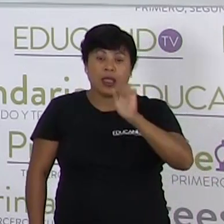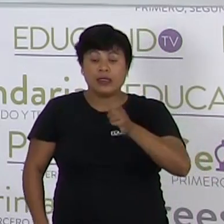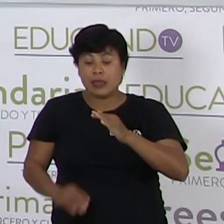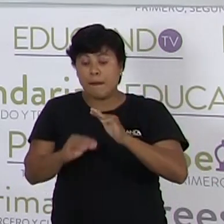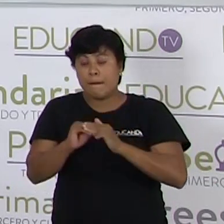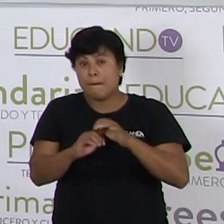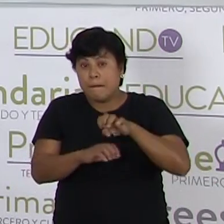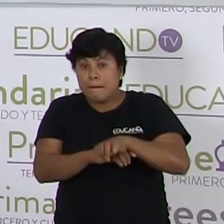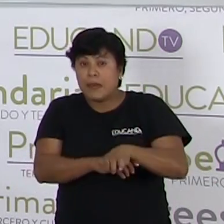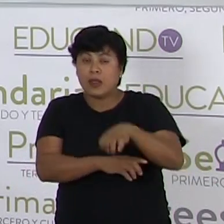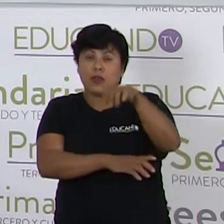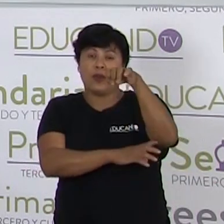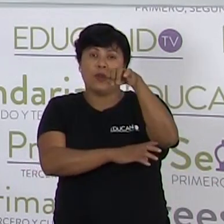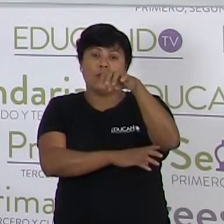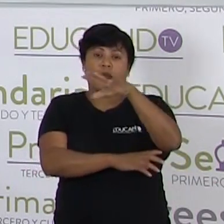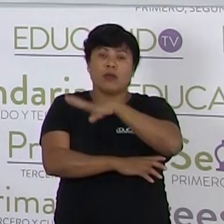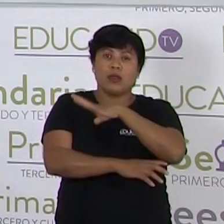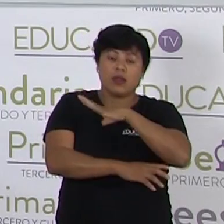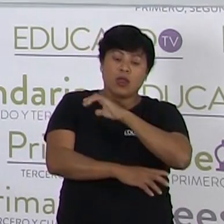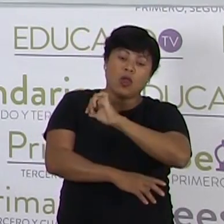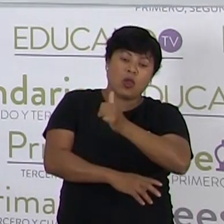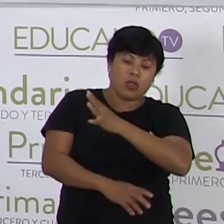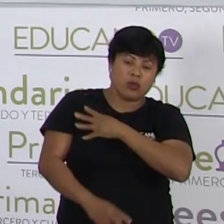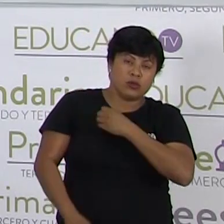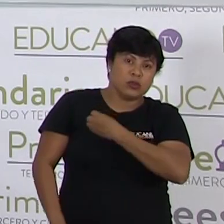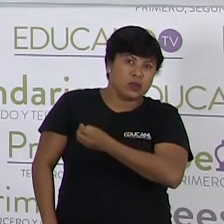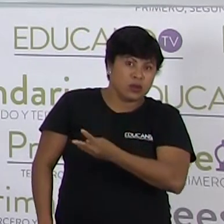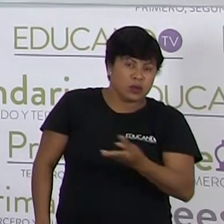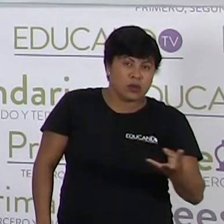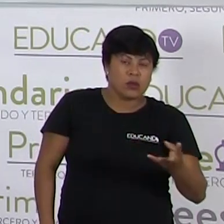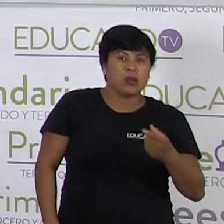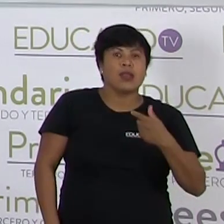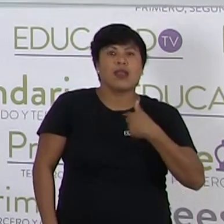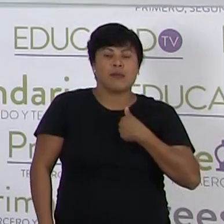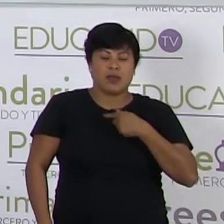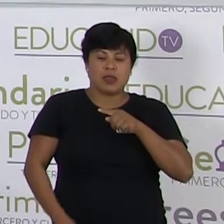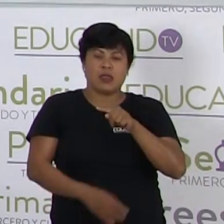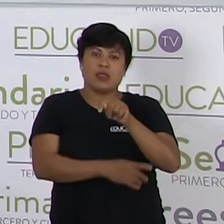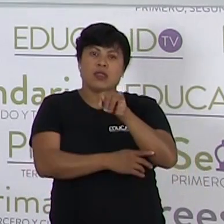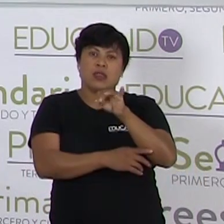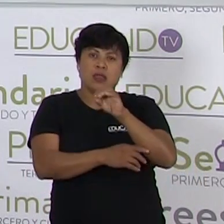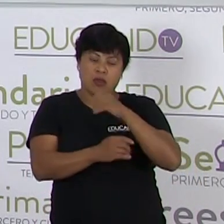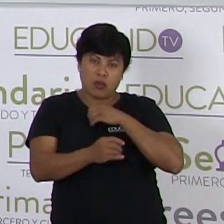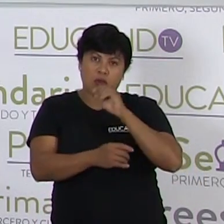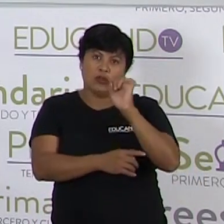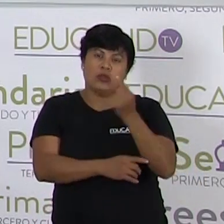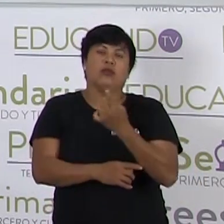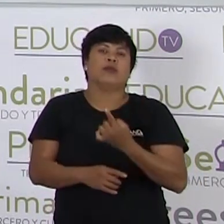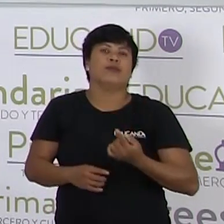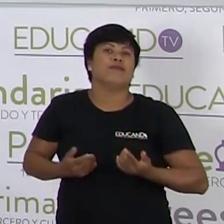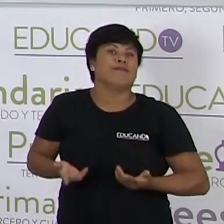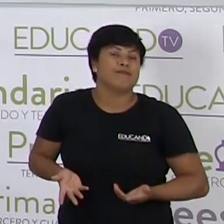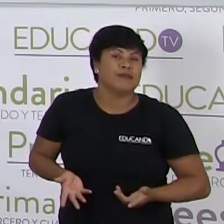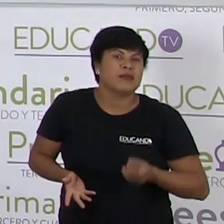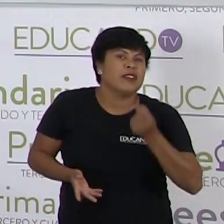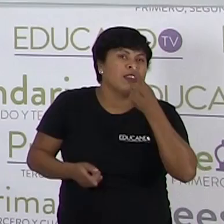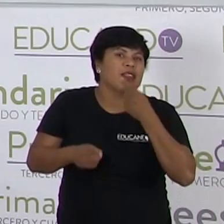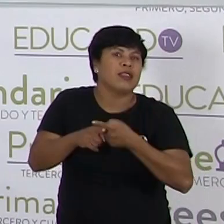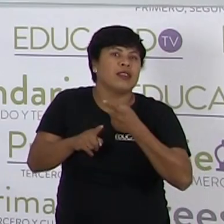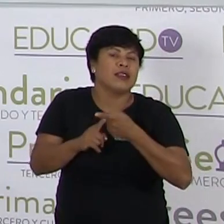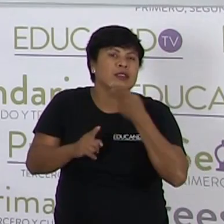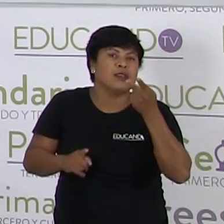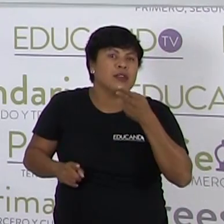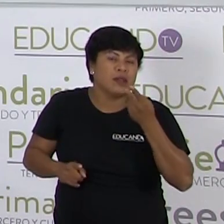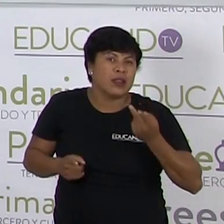mayor. Tiene otros hijos que mis tíos son. ¿De quién estamos